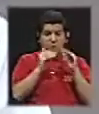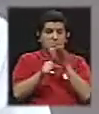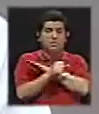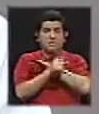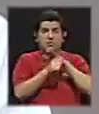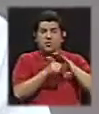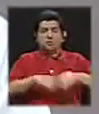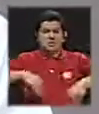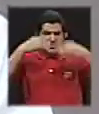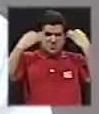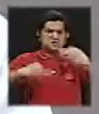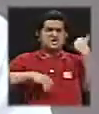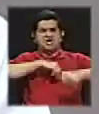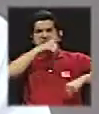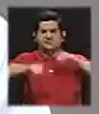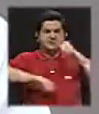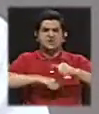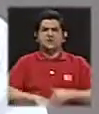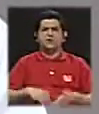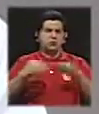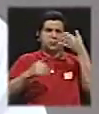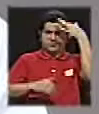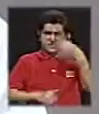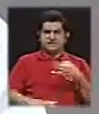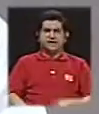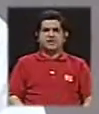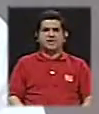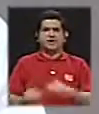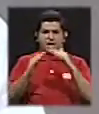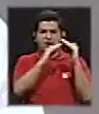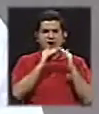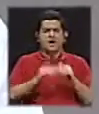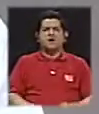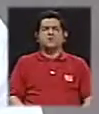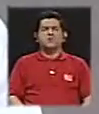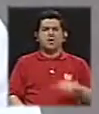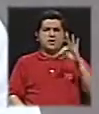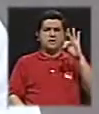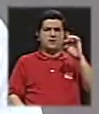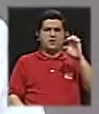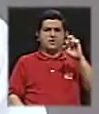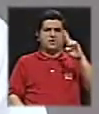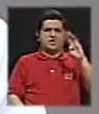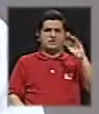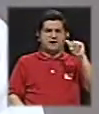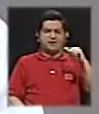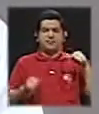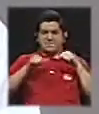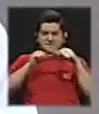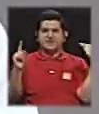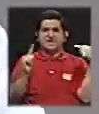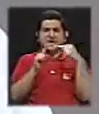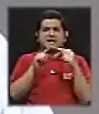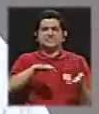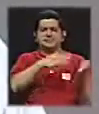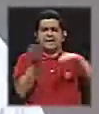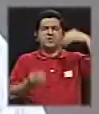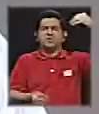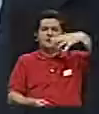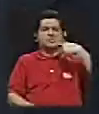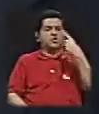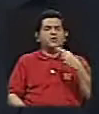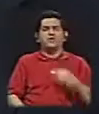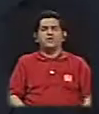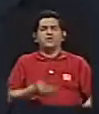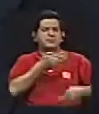totalmente decidido a luchar por lo que cree. Los térrabas seguiremos viviendo, como lo dicen nuestros ancestros, hasta que muera el sol. Muy